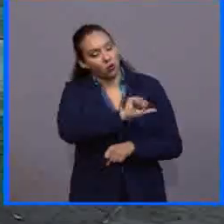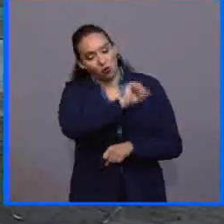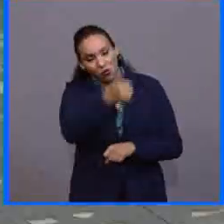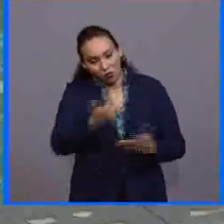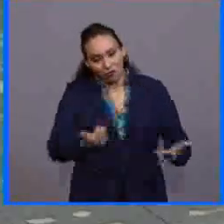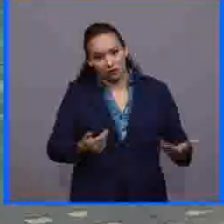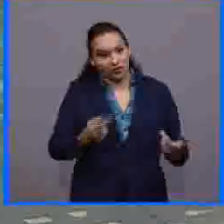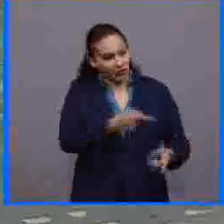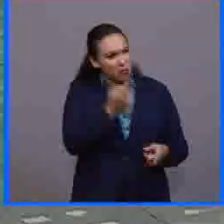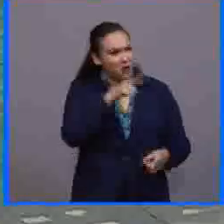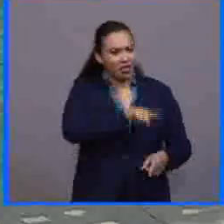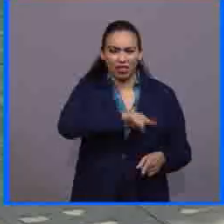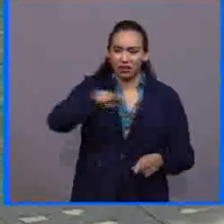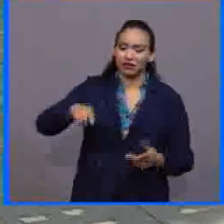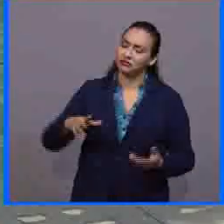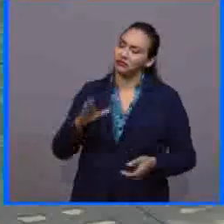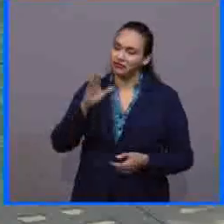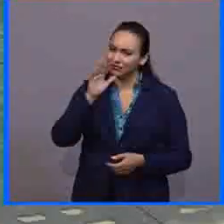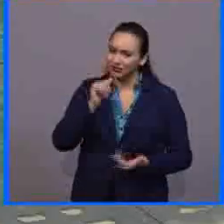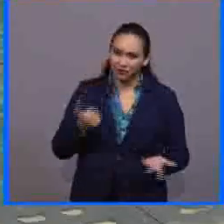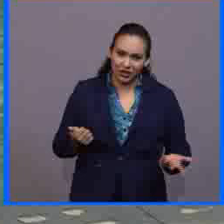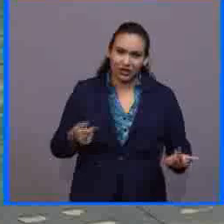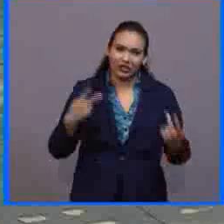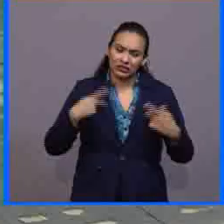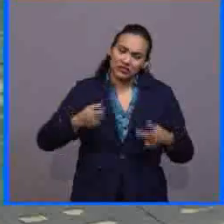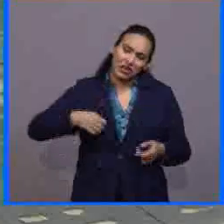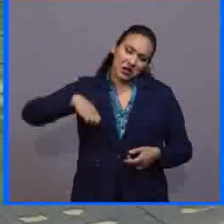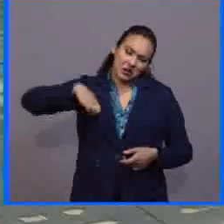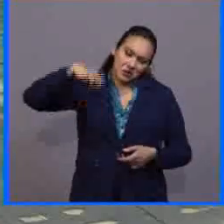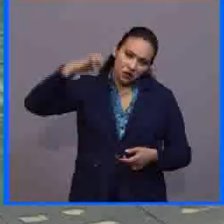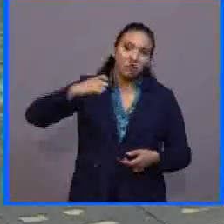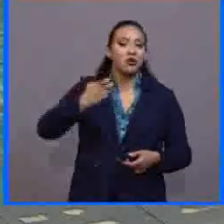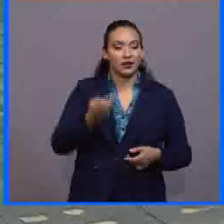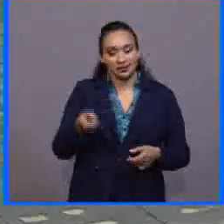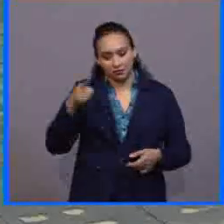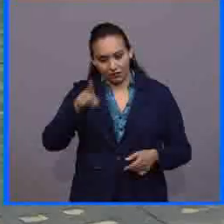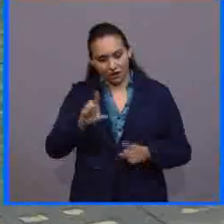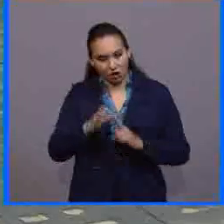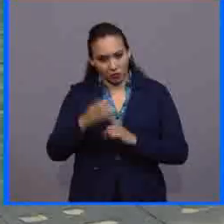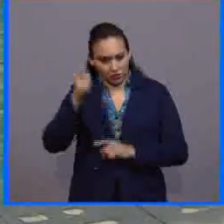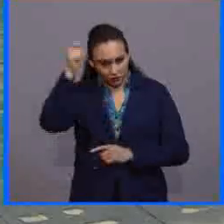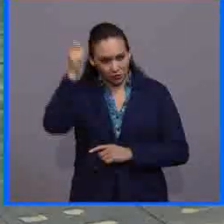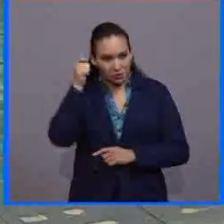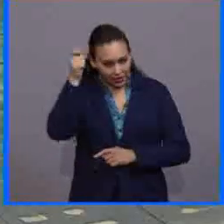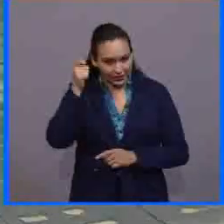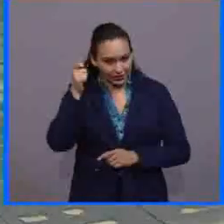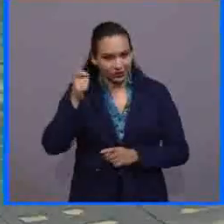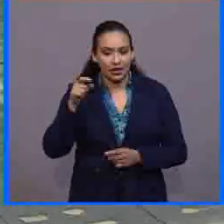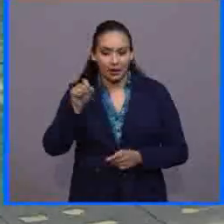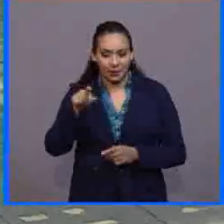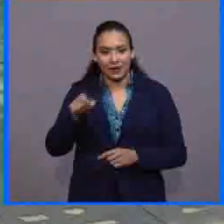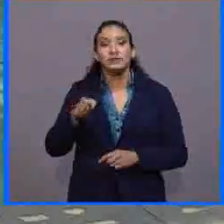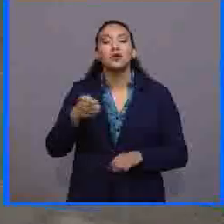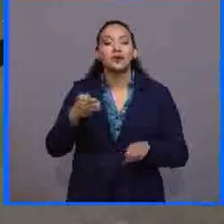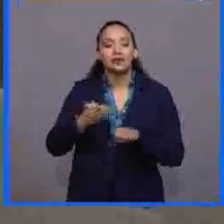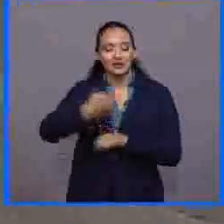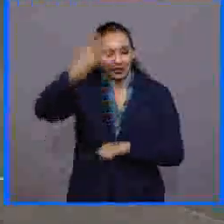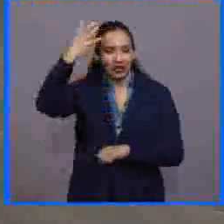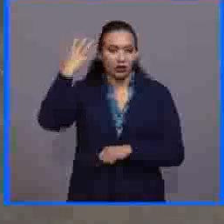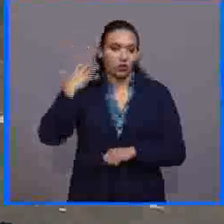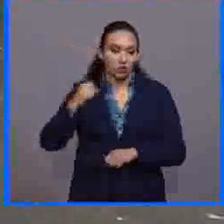caso concreto, en otro país. Por estas razones, ordenó a la Comisión de Pensiones y Jubilaciones del municipio de Jojutla,